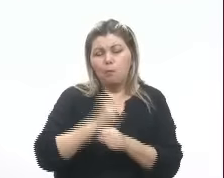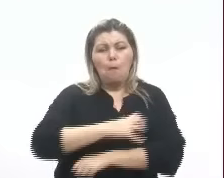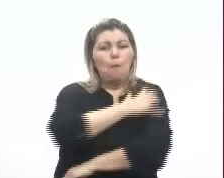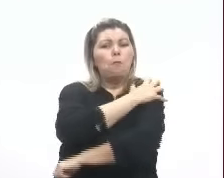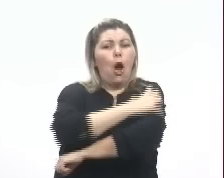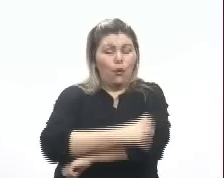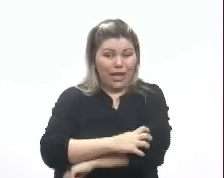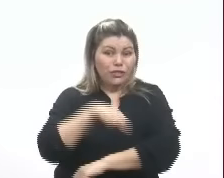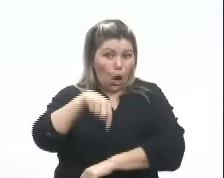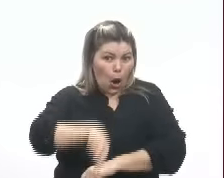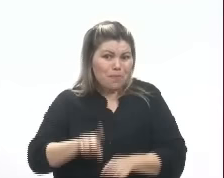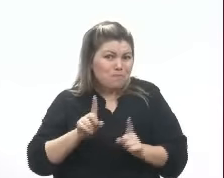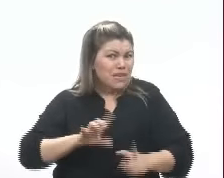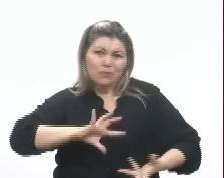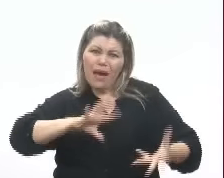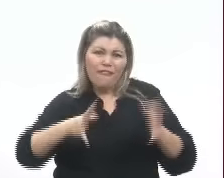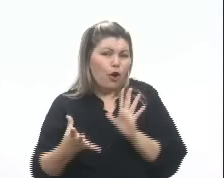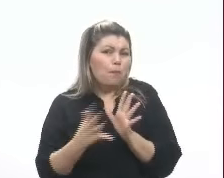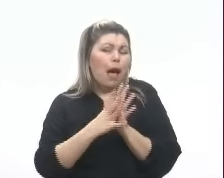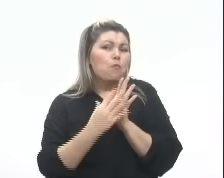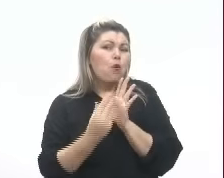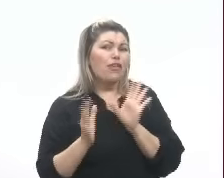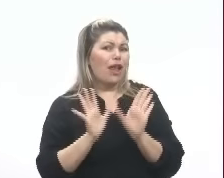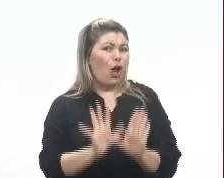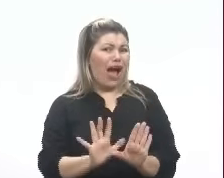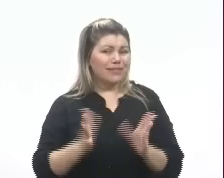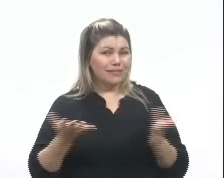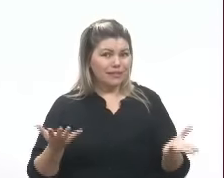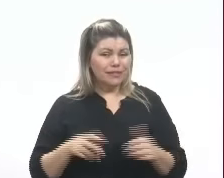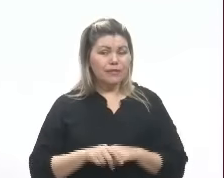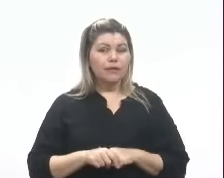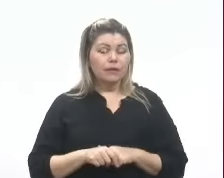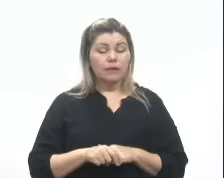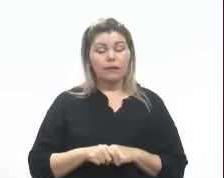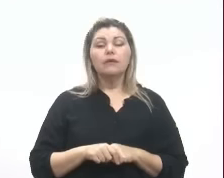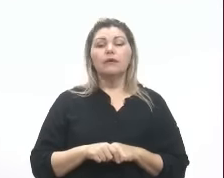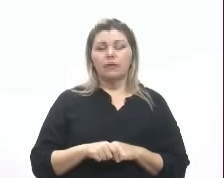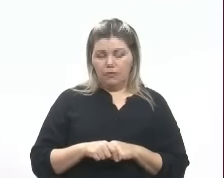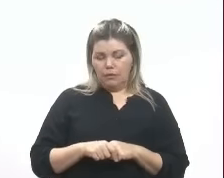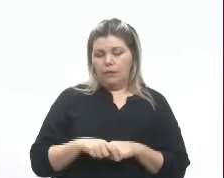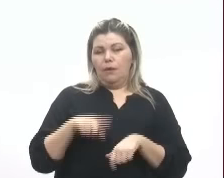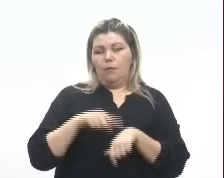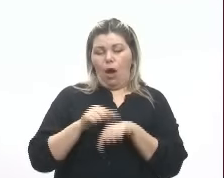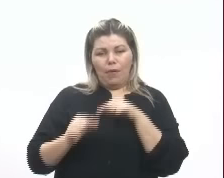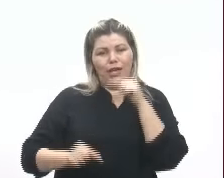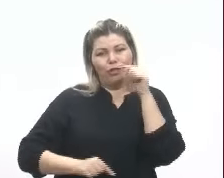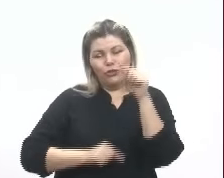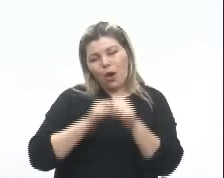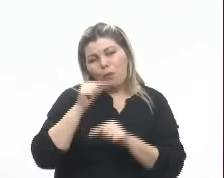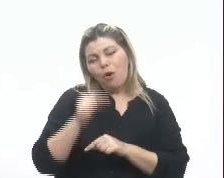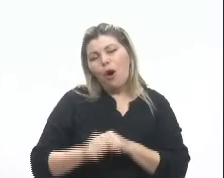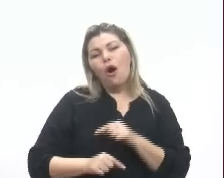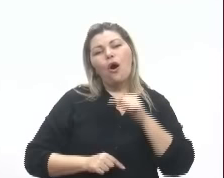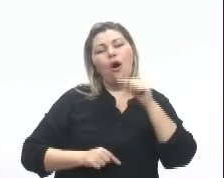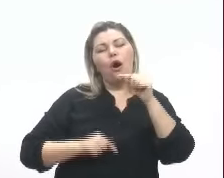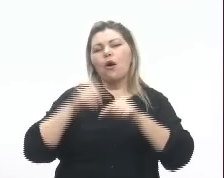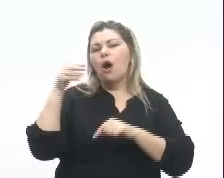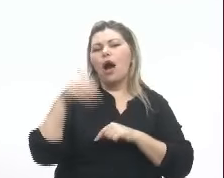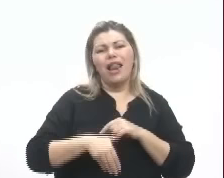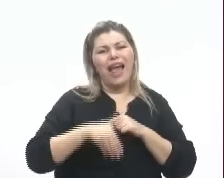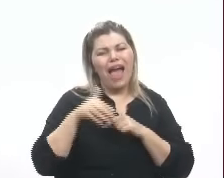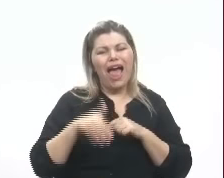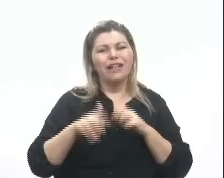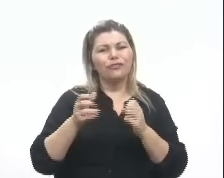ese modelo. Y cada vez que empezamos la lenta recuperación, porque el problema de la Argentina es